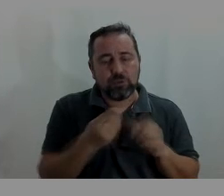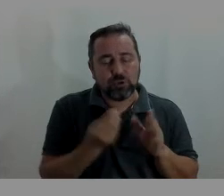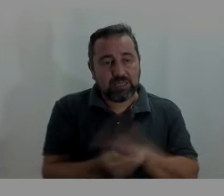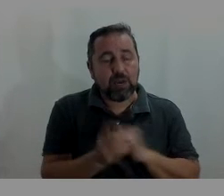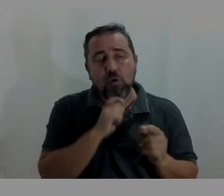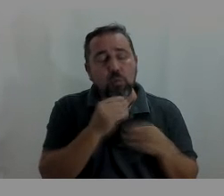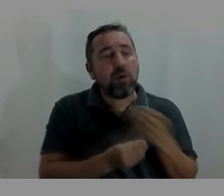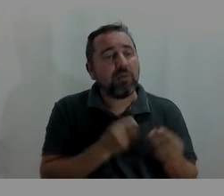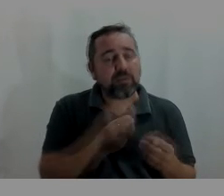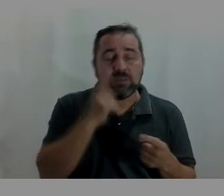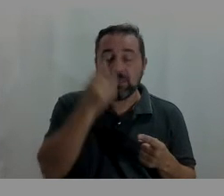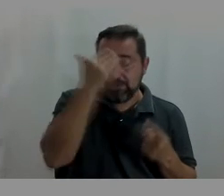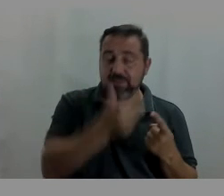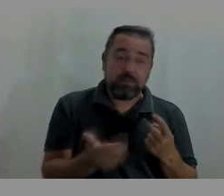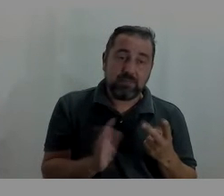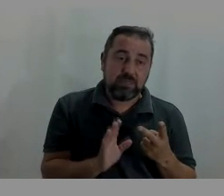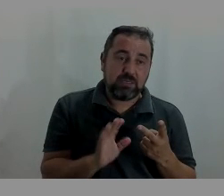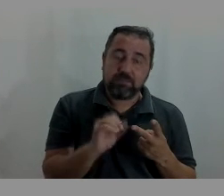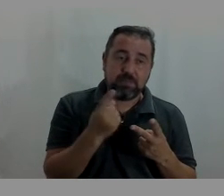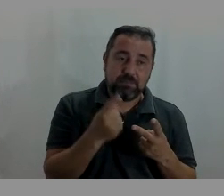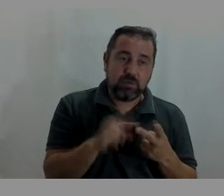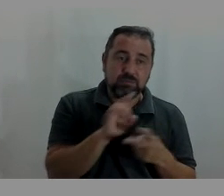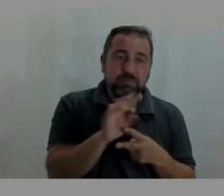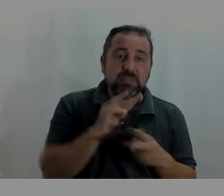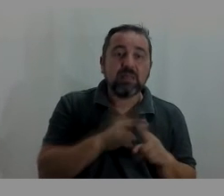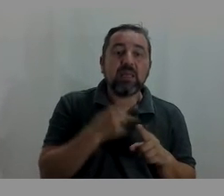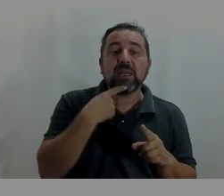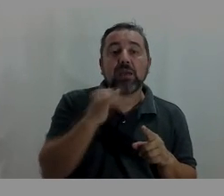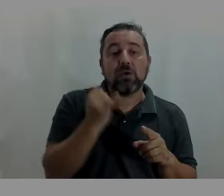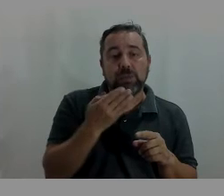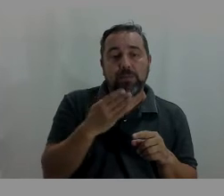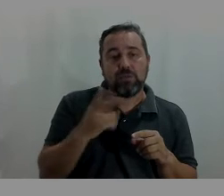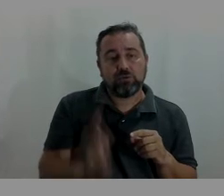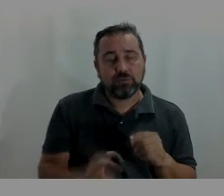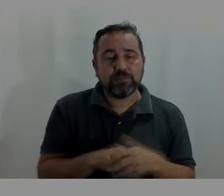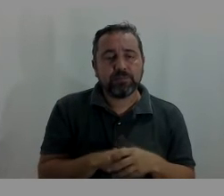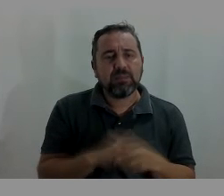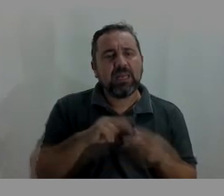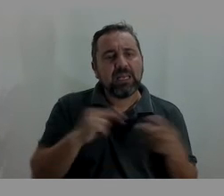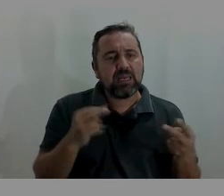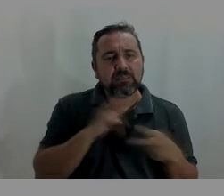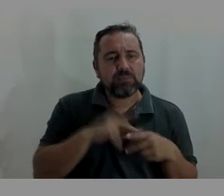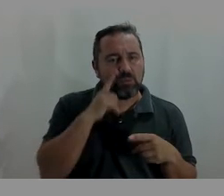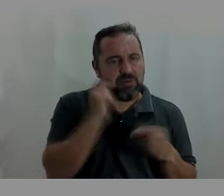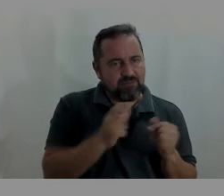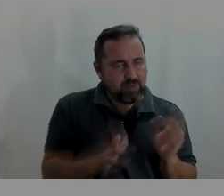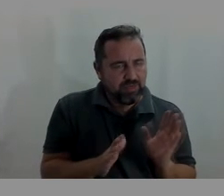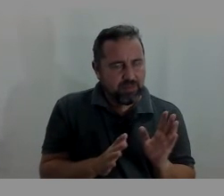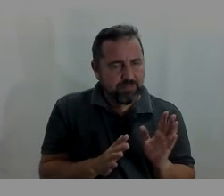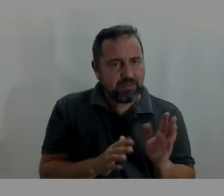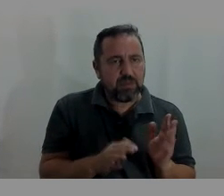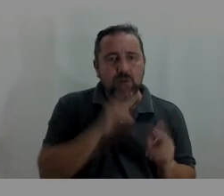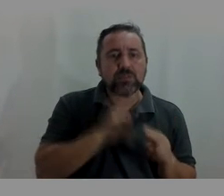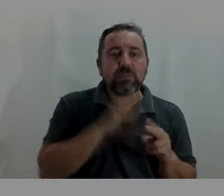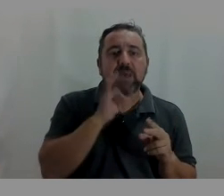postnatal principalmente debemos primero privar el gen GJB2, que es un gen con mucha frecuencia, bien por Sanger,